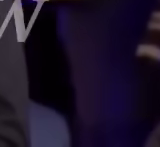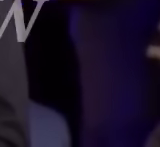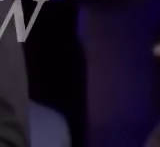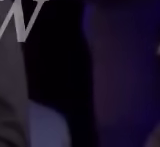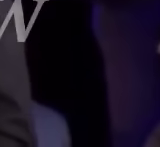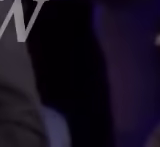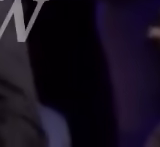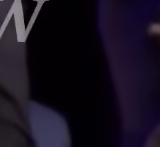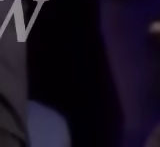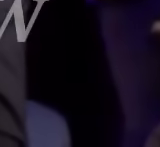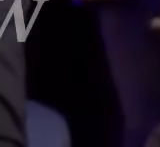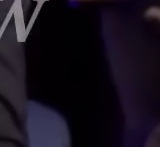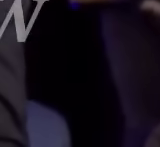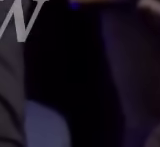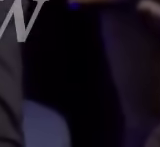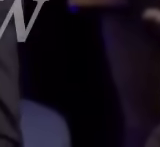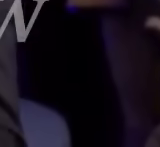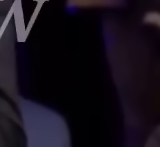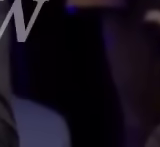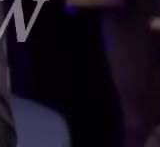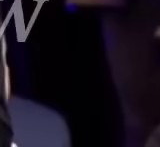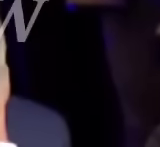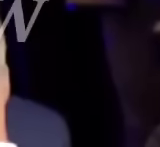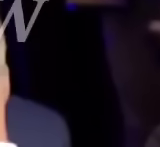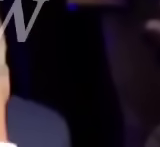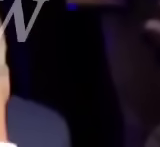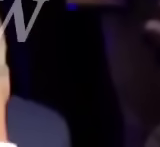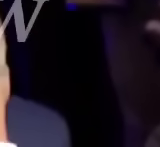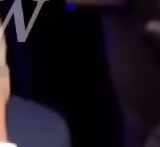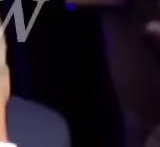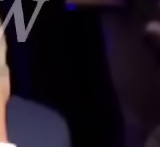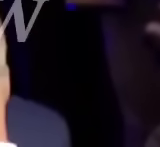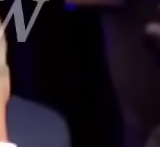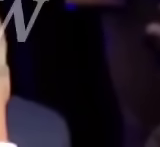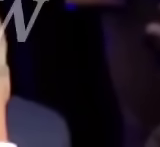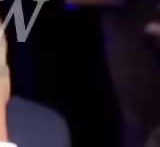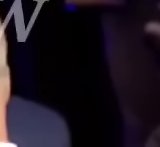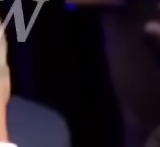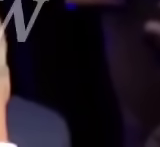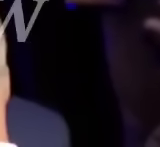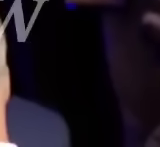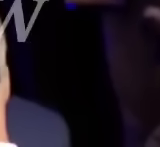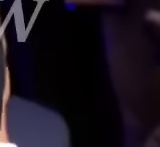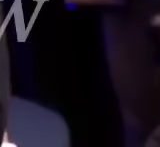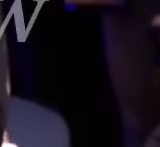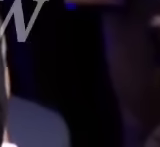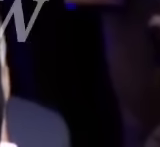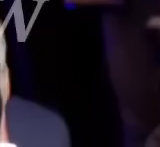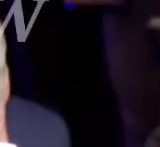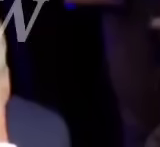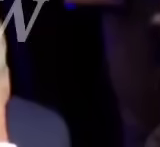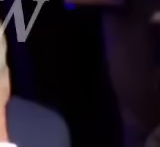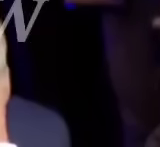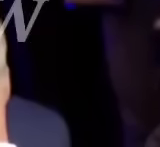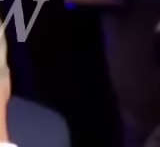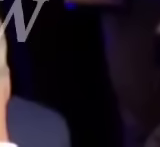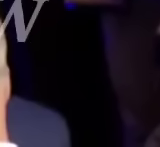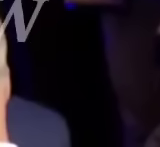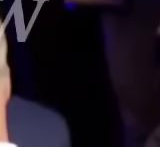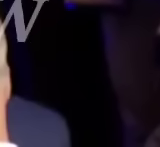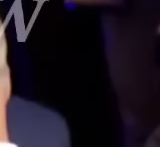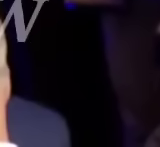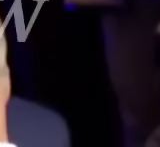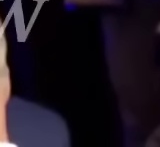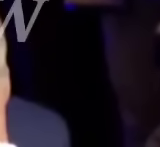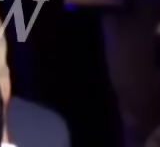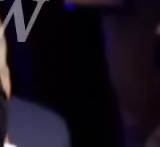a aquellas personas que ya la hayan solicitado. Naturalmente, aquí en el país hay un tema con el asunto de la tarjeta que no van llegando porque aquí no se produce